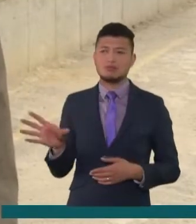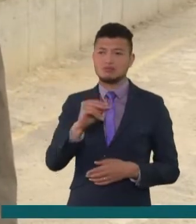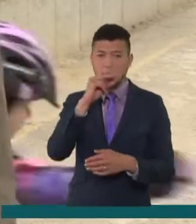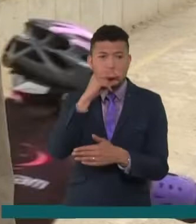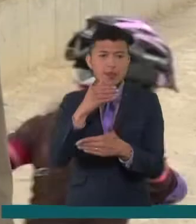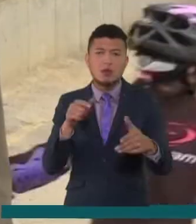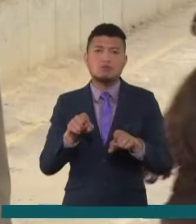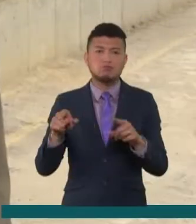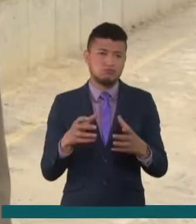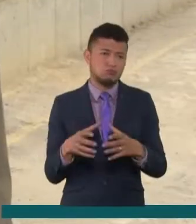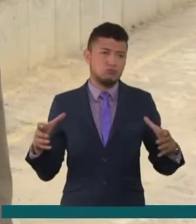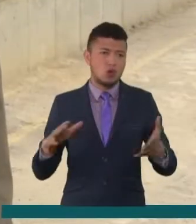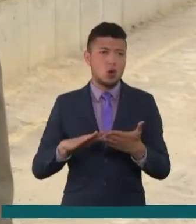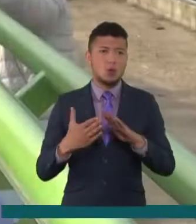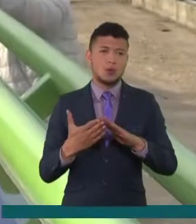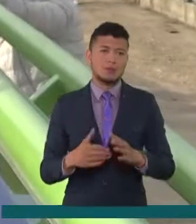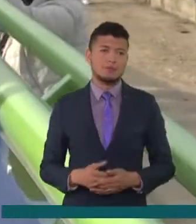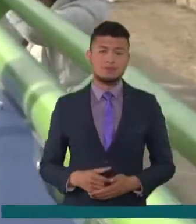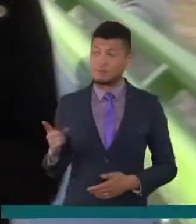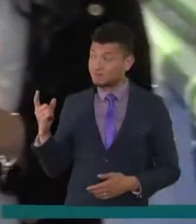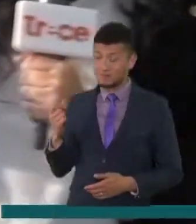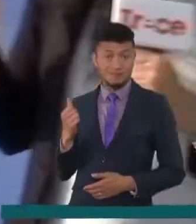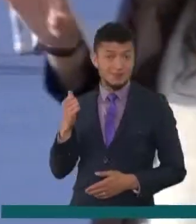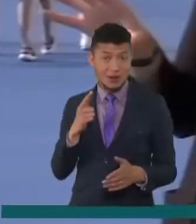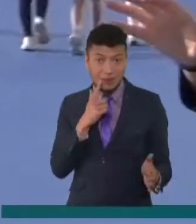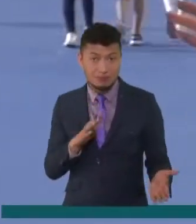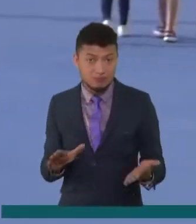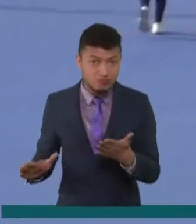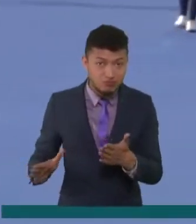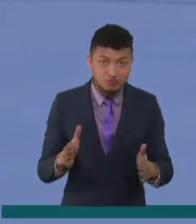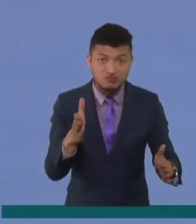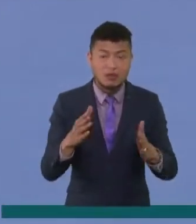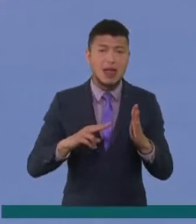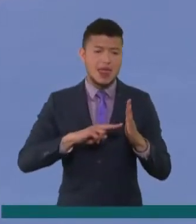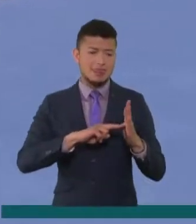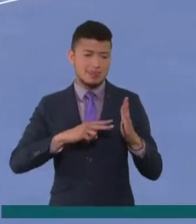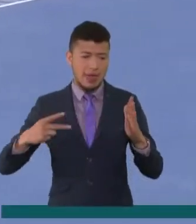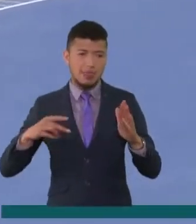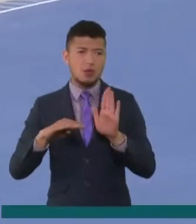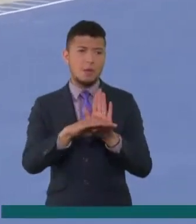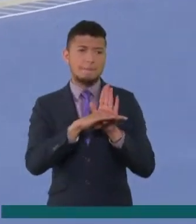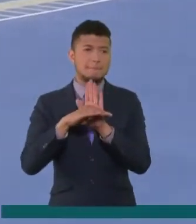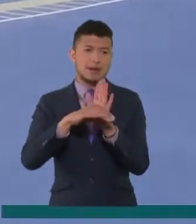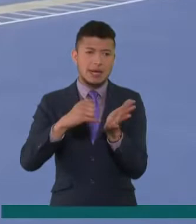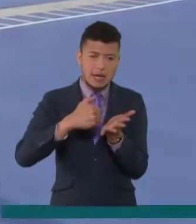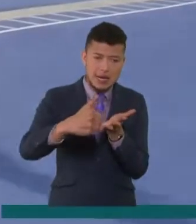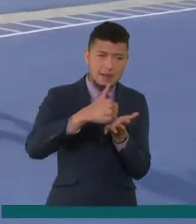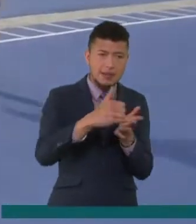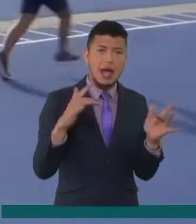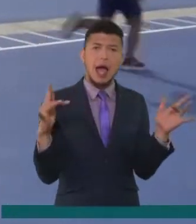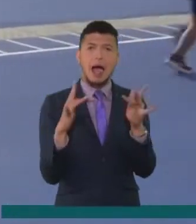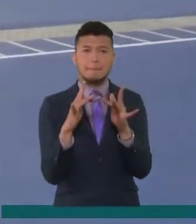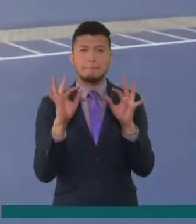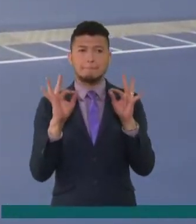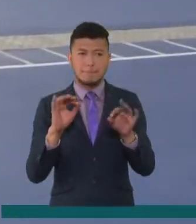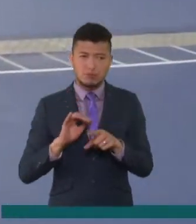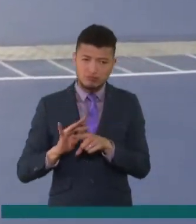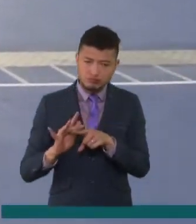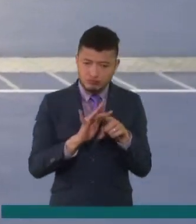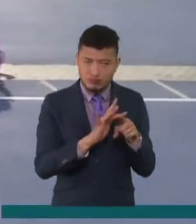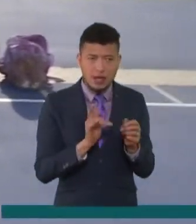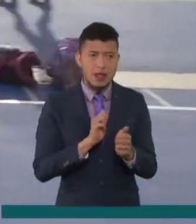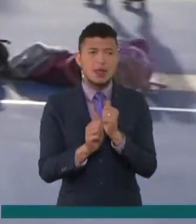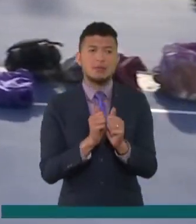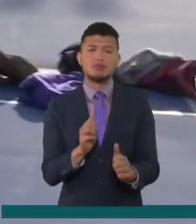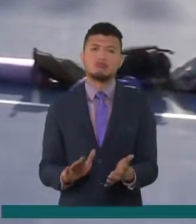muchos niños de aquí de la comunidad este patinódromo cumple con los parámetros técnicos y los lineamientos necesarios para la práctica de este